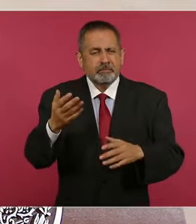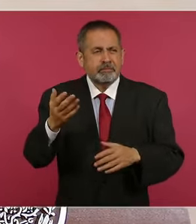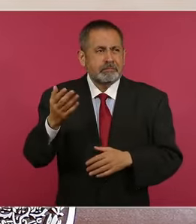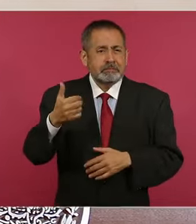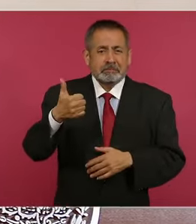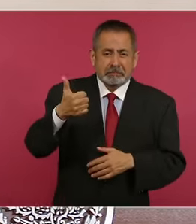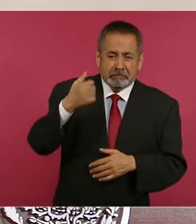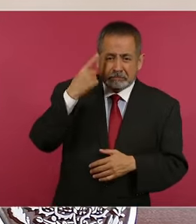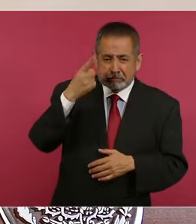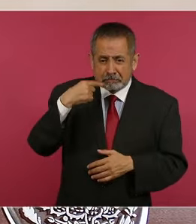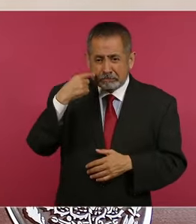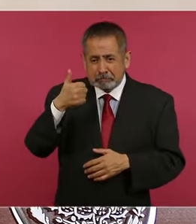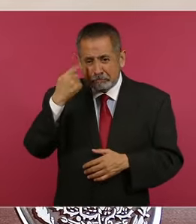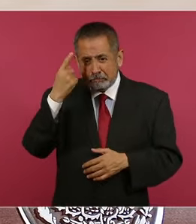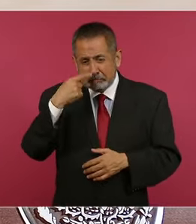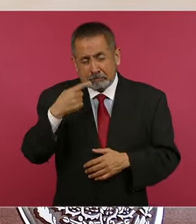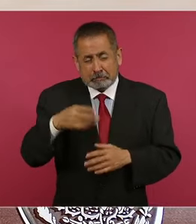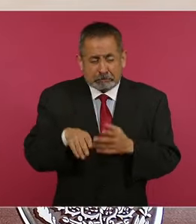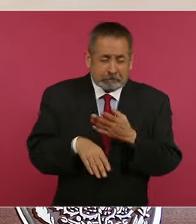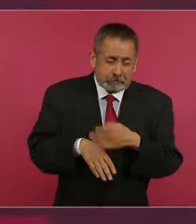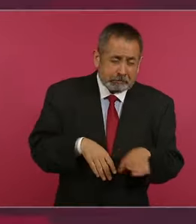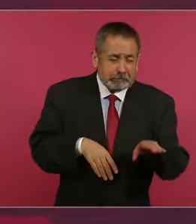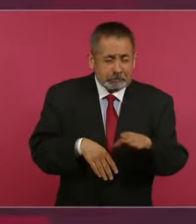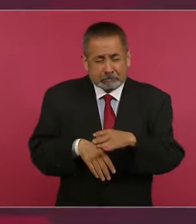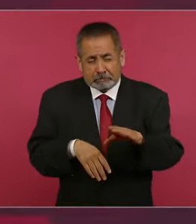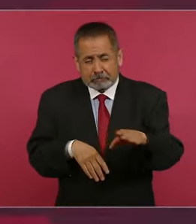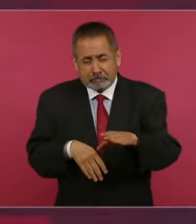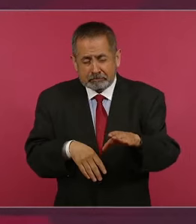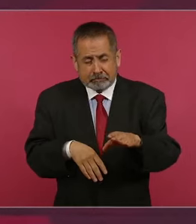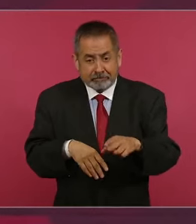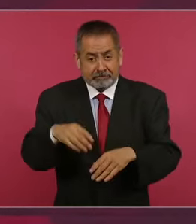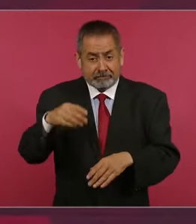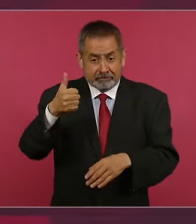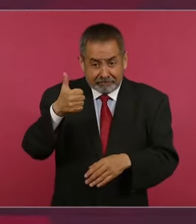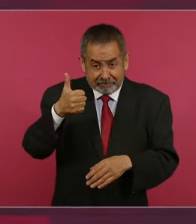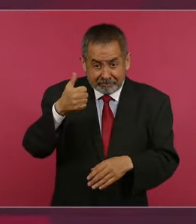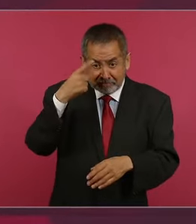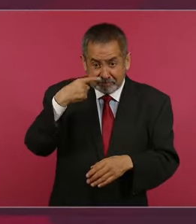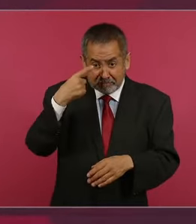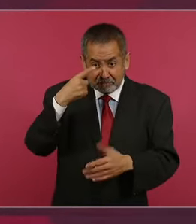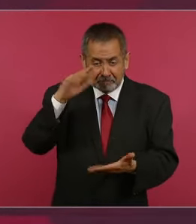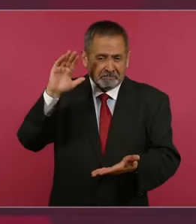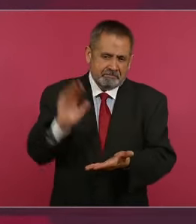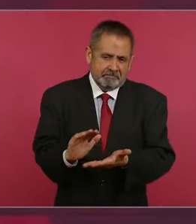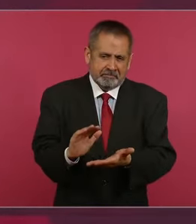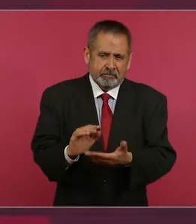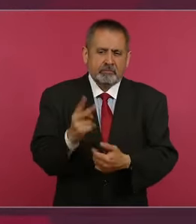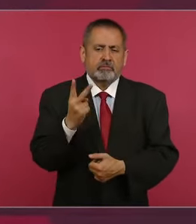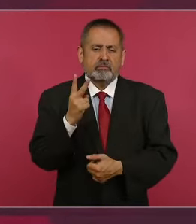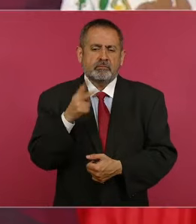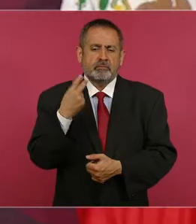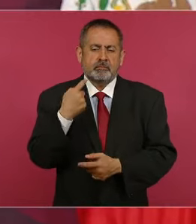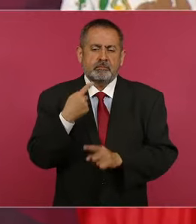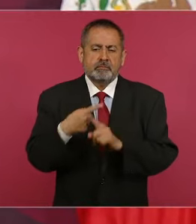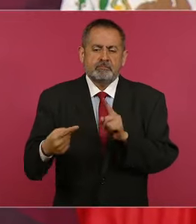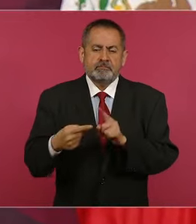hasta 6 horas. O sea, de 6 horas a 2 horas y media.